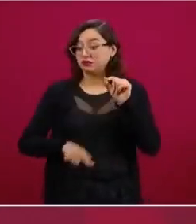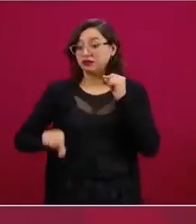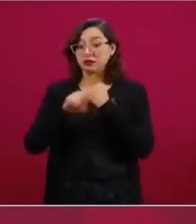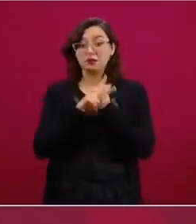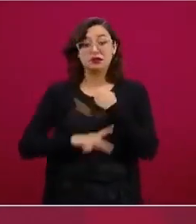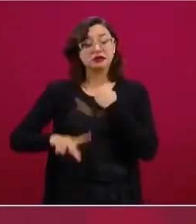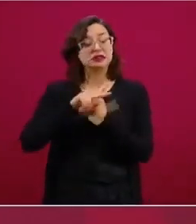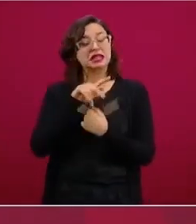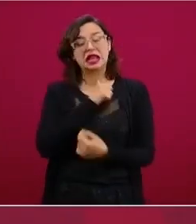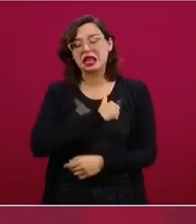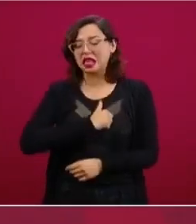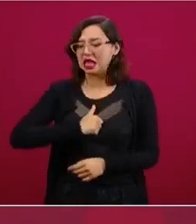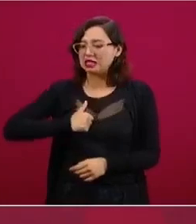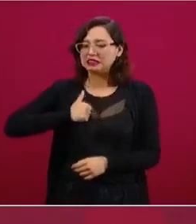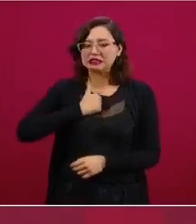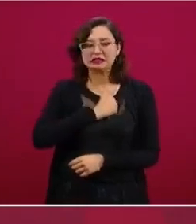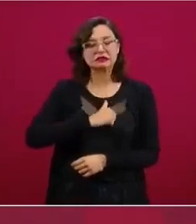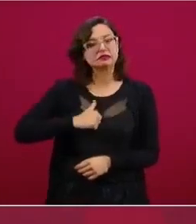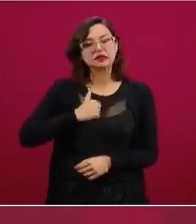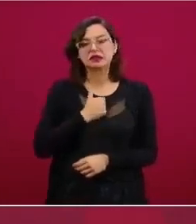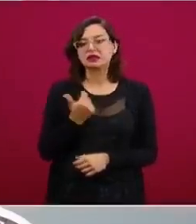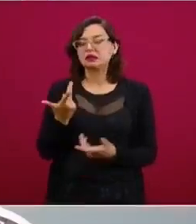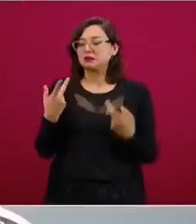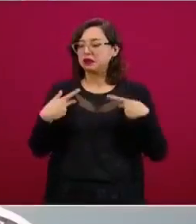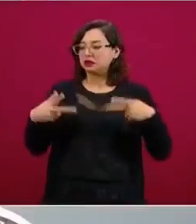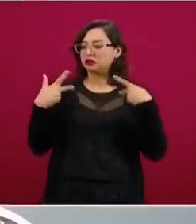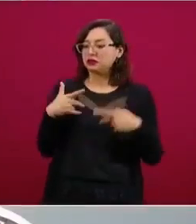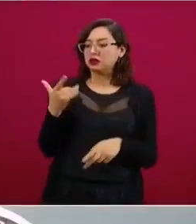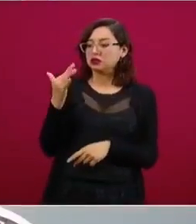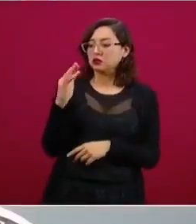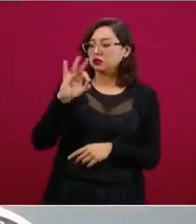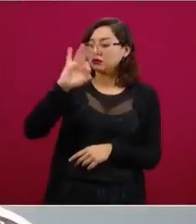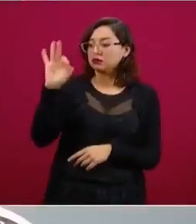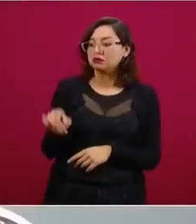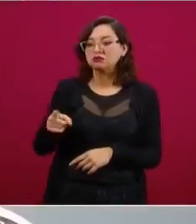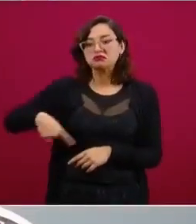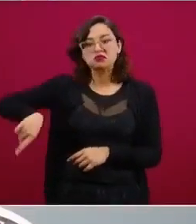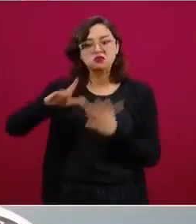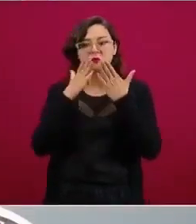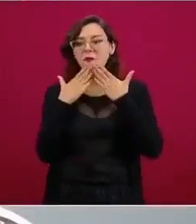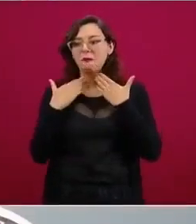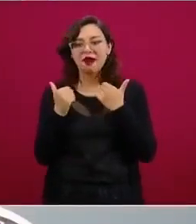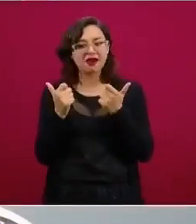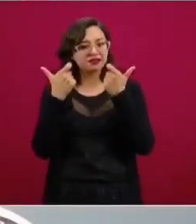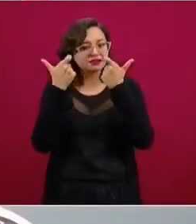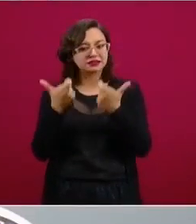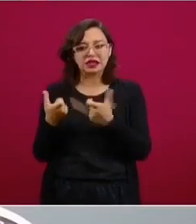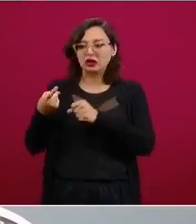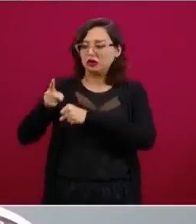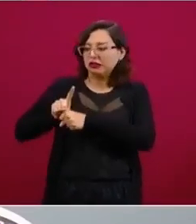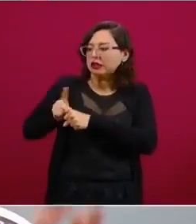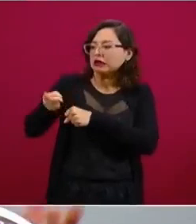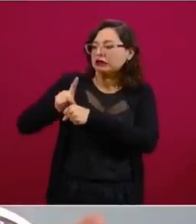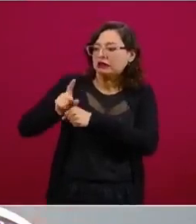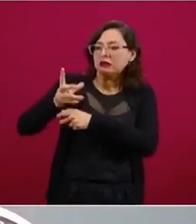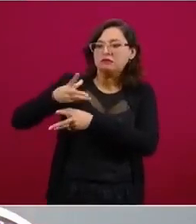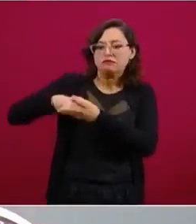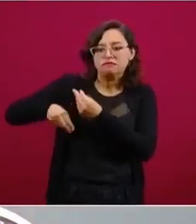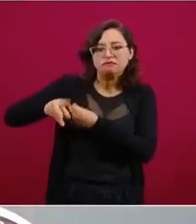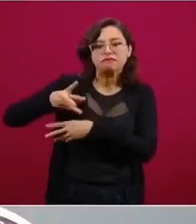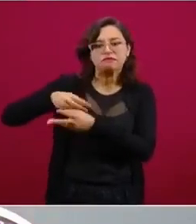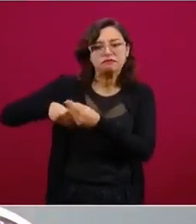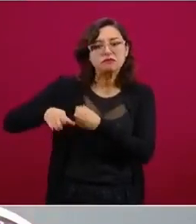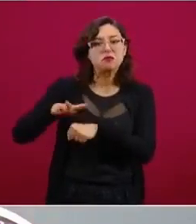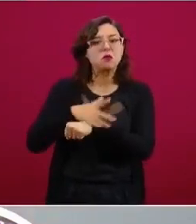desafortunadamente tenemos a la mitad de las personas viviendo al día, porque hemos vivido por